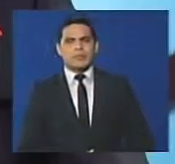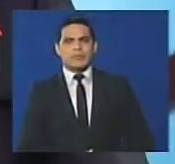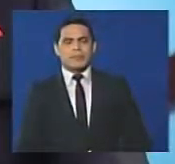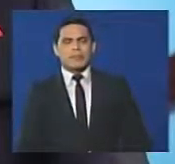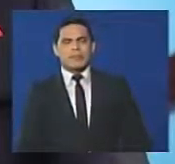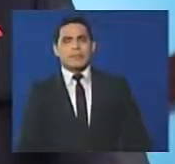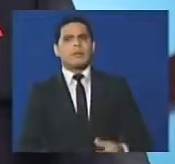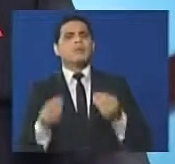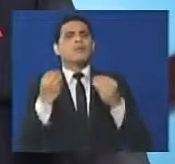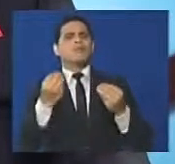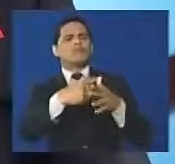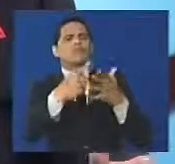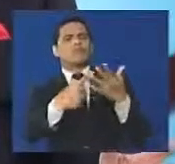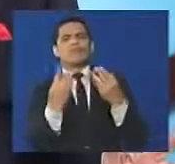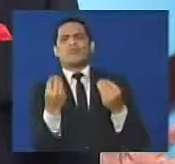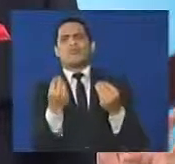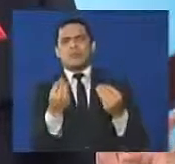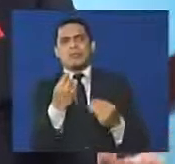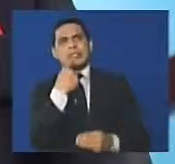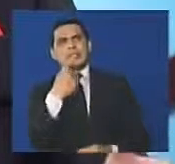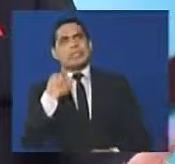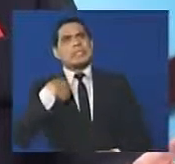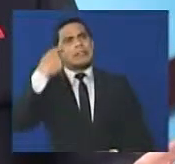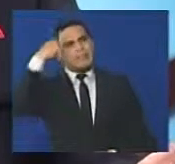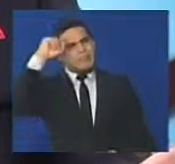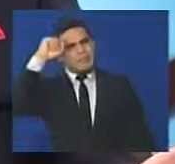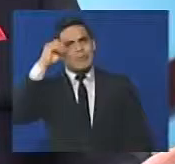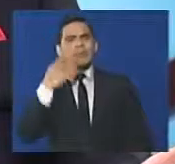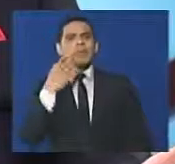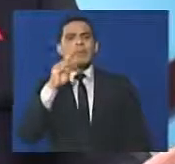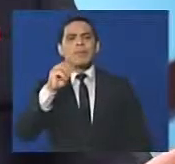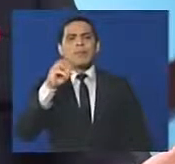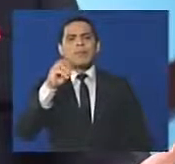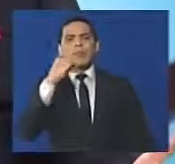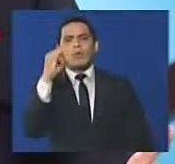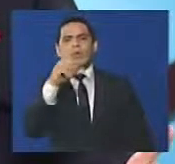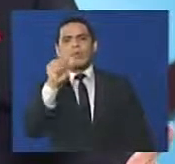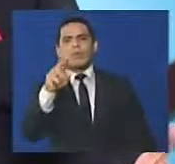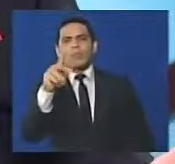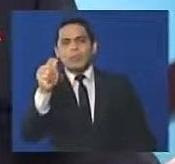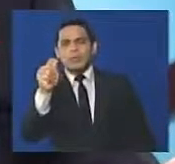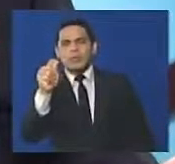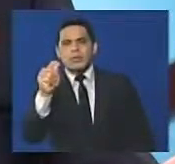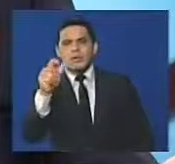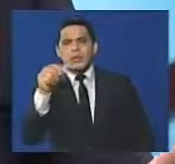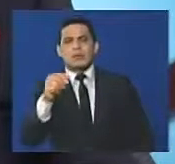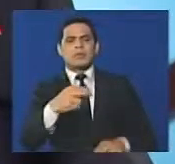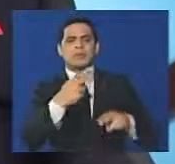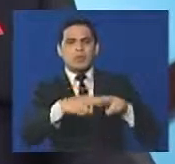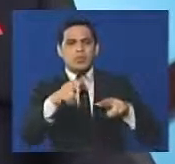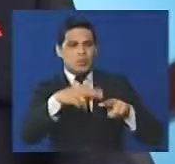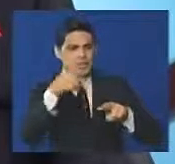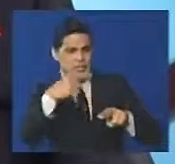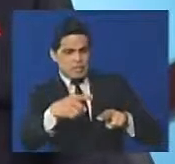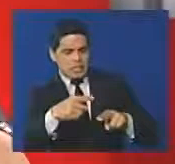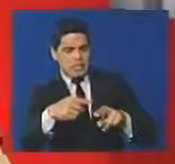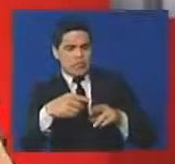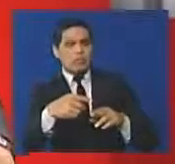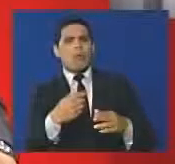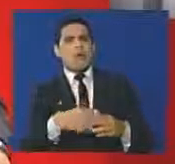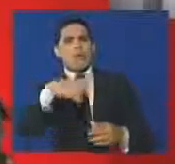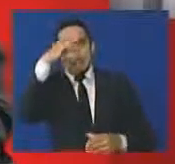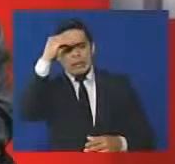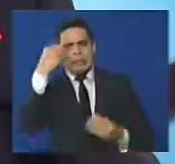tanto, uno no puede decir una. Por ejemplo, de Mozart fue un niño prodigio. Wolfgang Amadeus